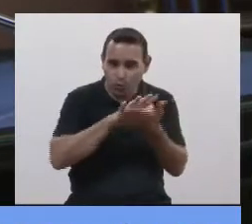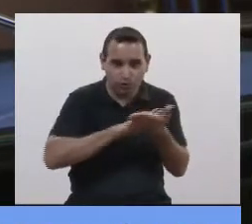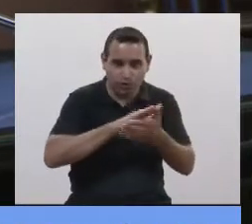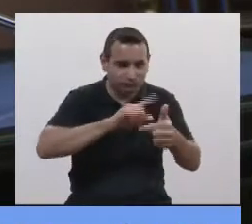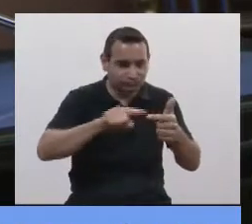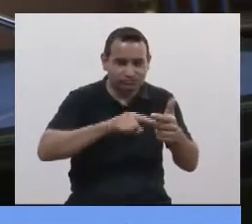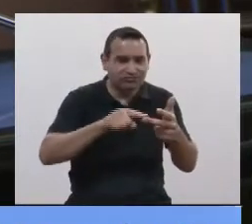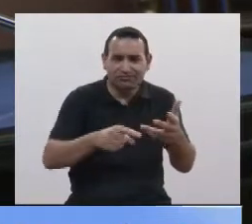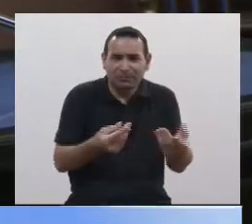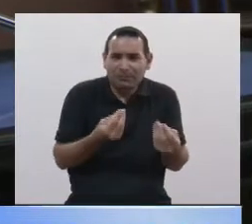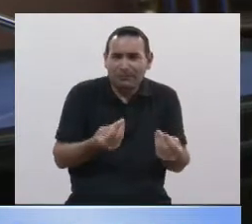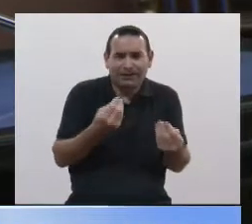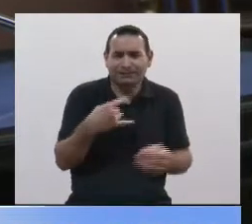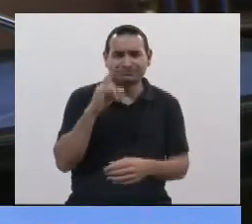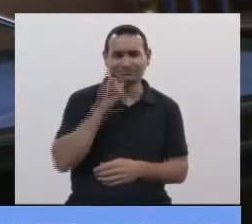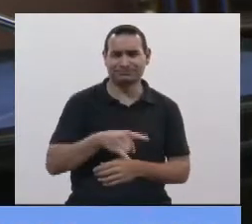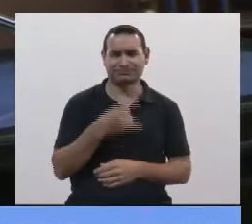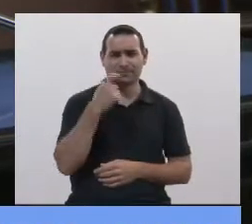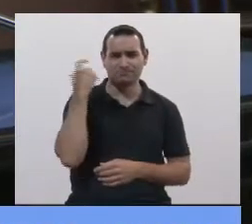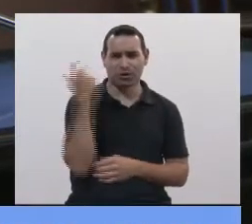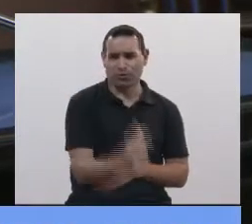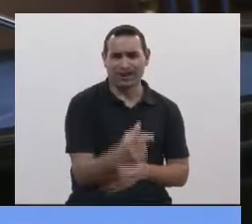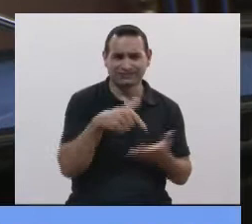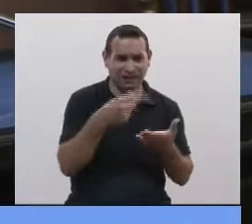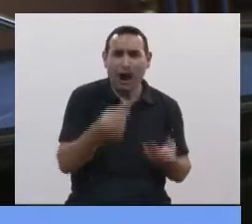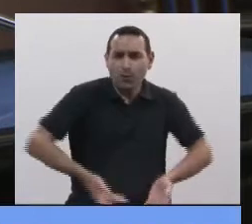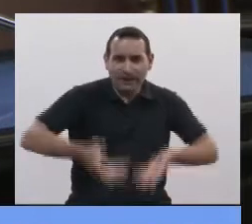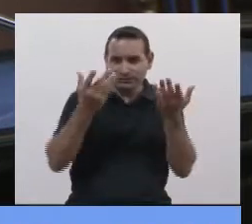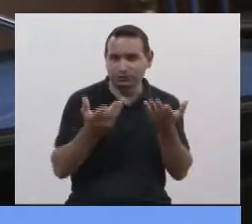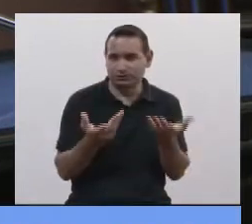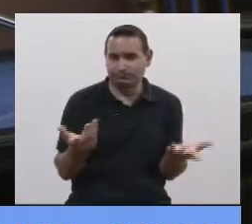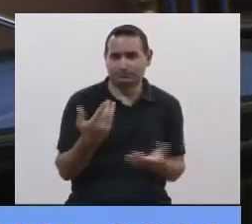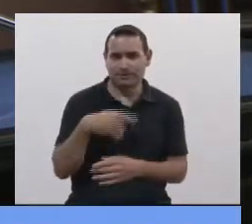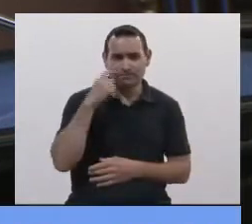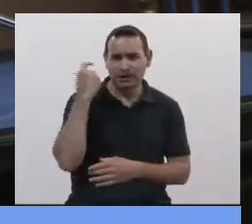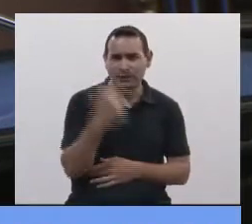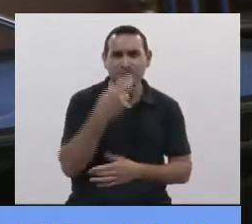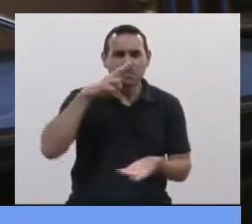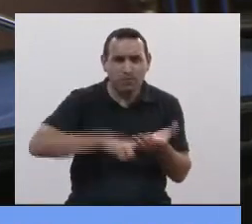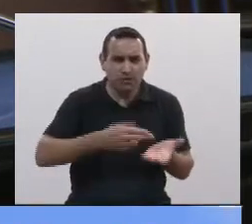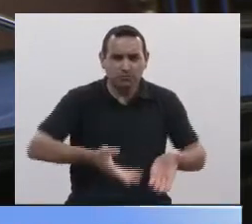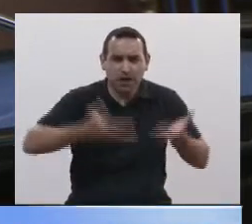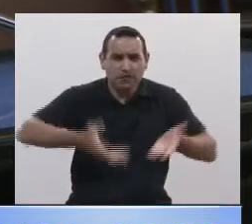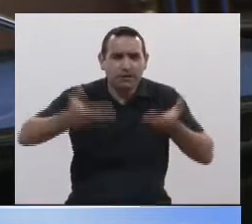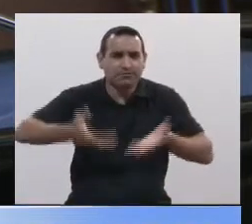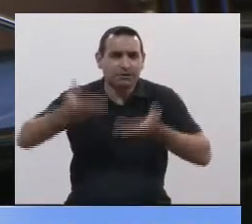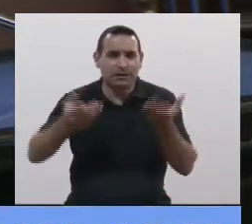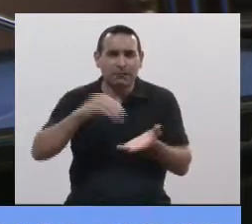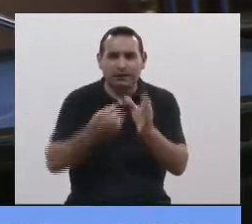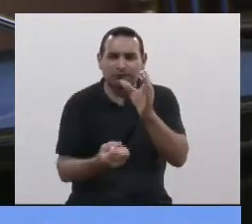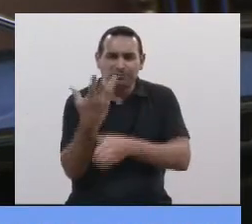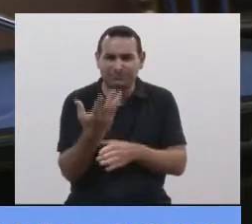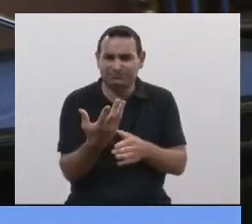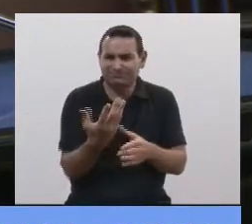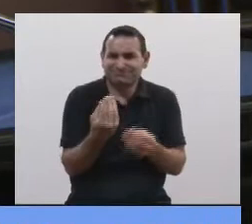no tienen sentido, que son una vergüenza, estos aumentos que hicieron de impuestos y creación de